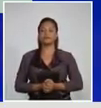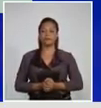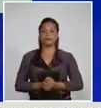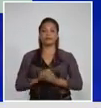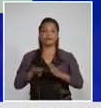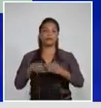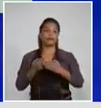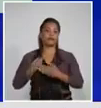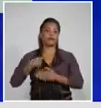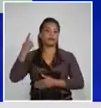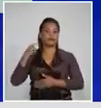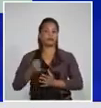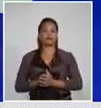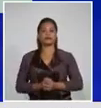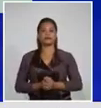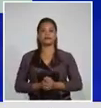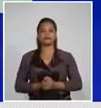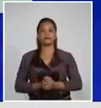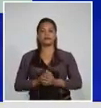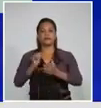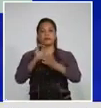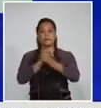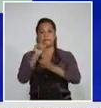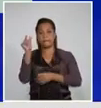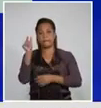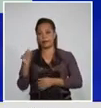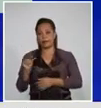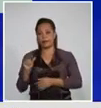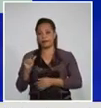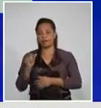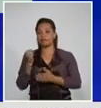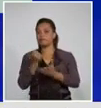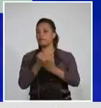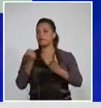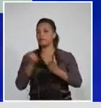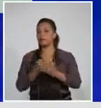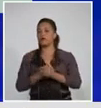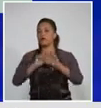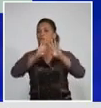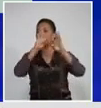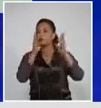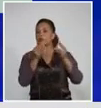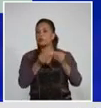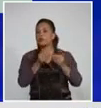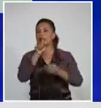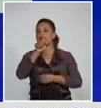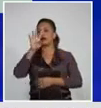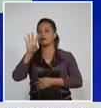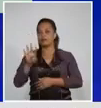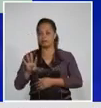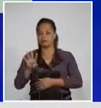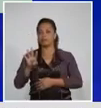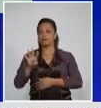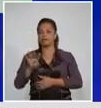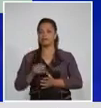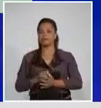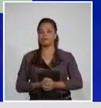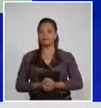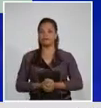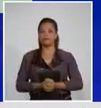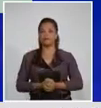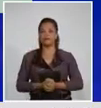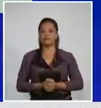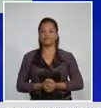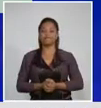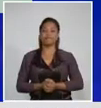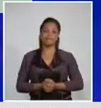ayer. Mayabeque confirma un total de 14 casos autóctonos. Si bien